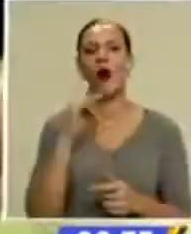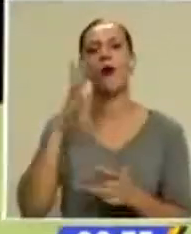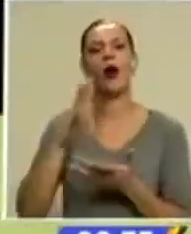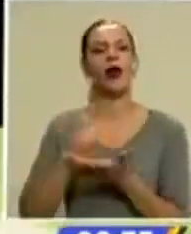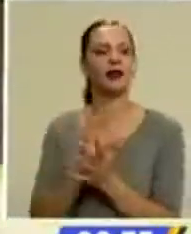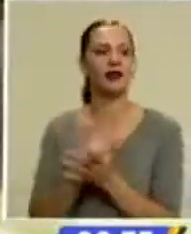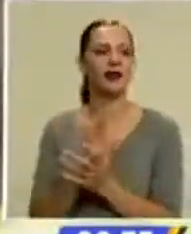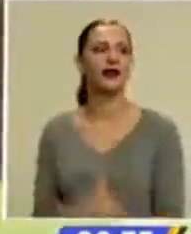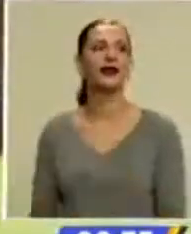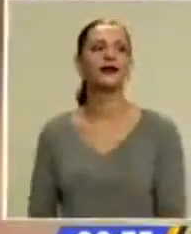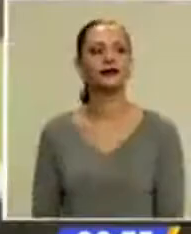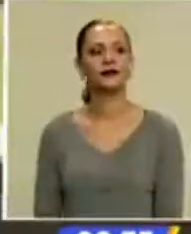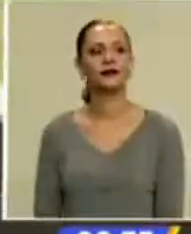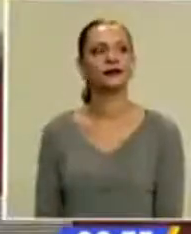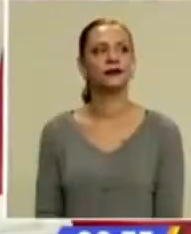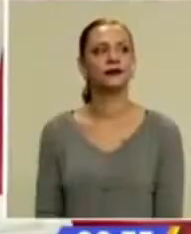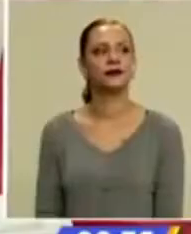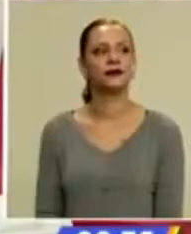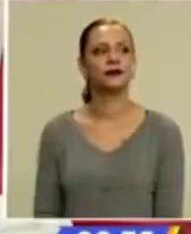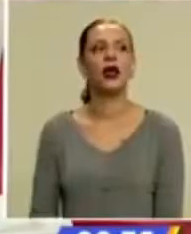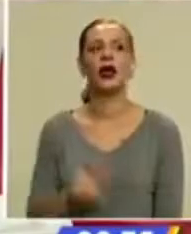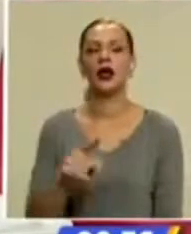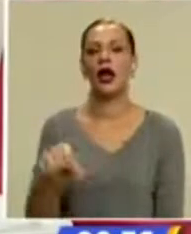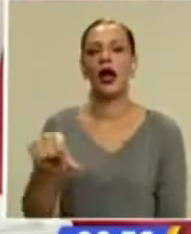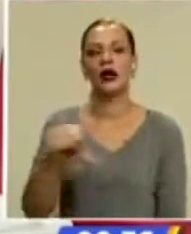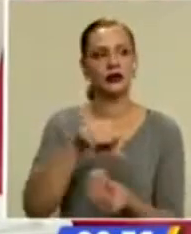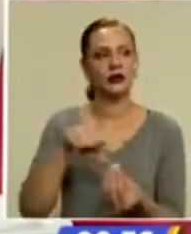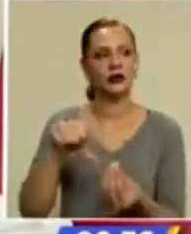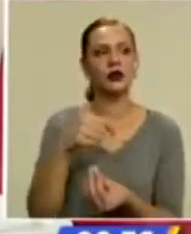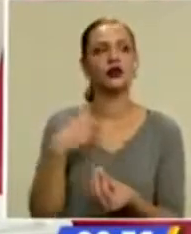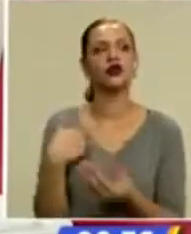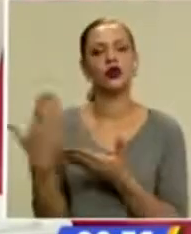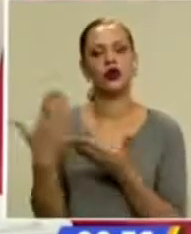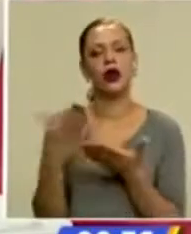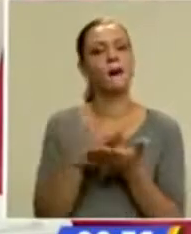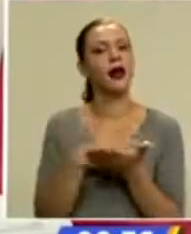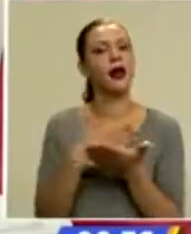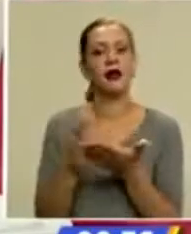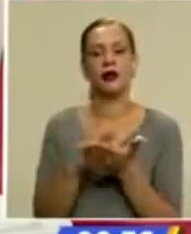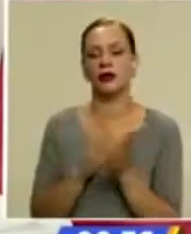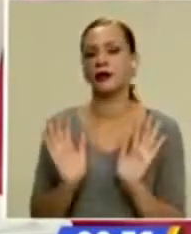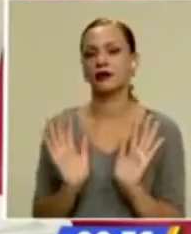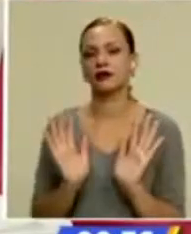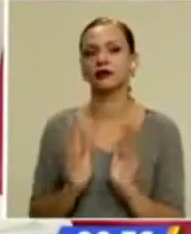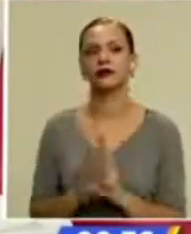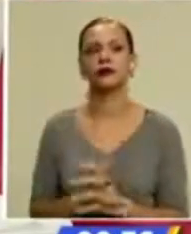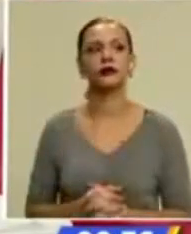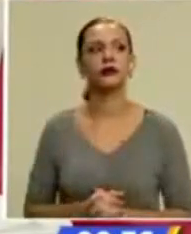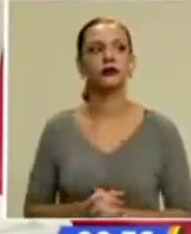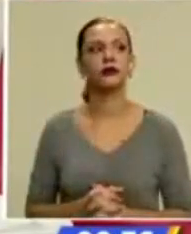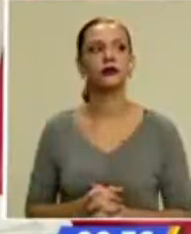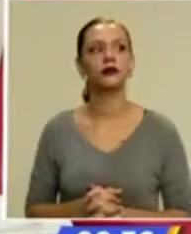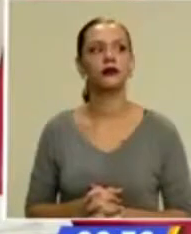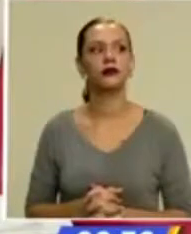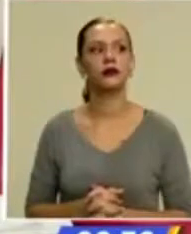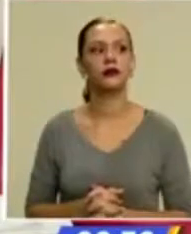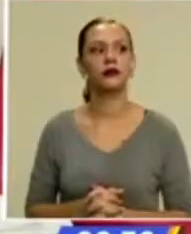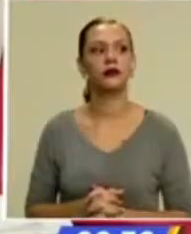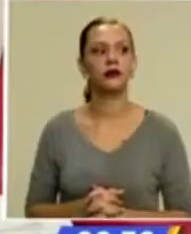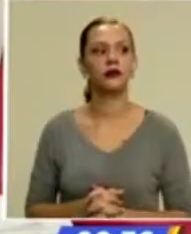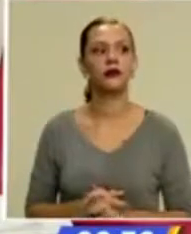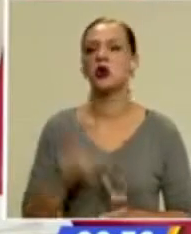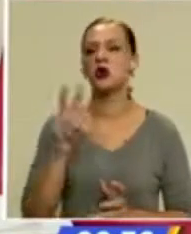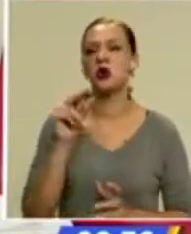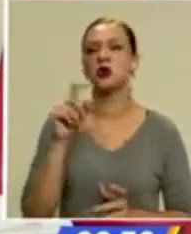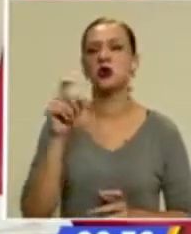queso. Ay, ¿verdad? Qué bueno. ¿No le vamos a poner aceite? Yo traje mantequilla, no traje aceite. No le ponemos. Bueno, no le